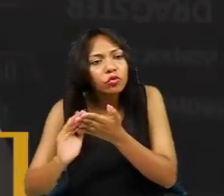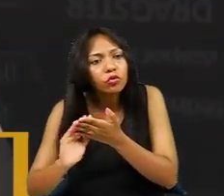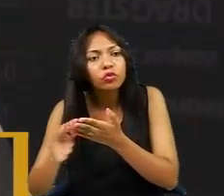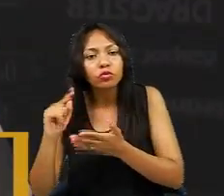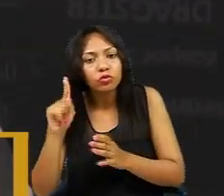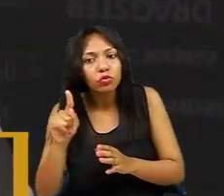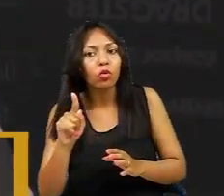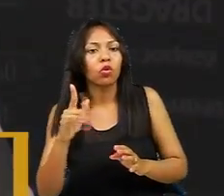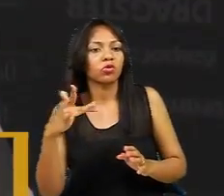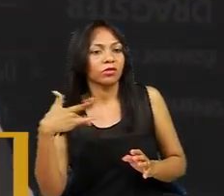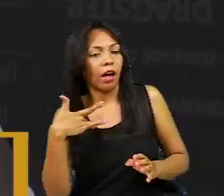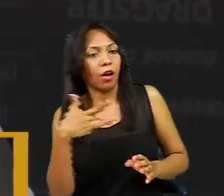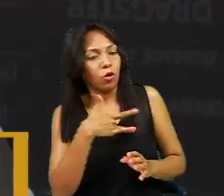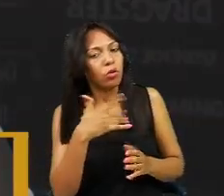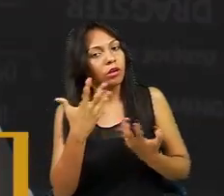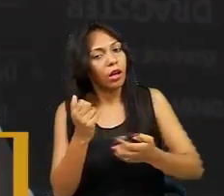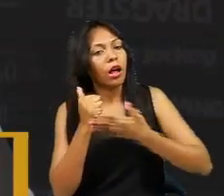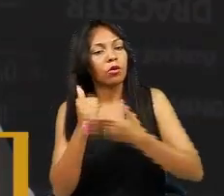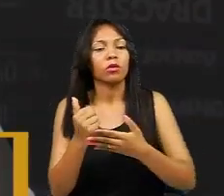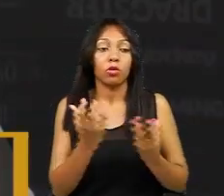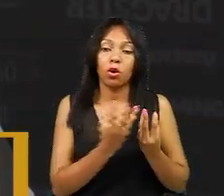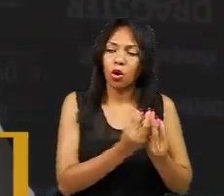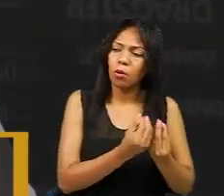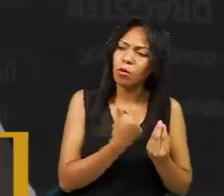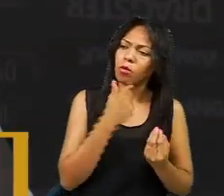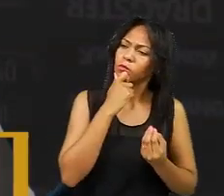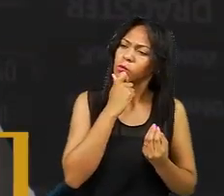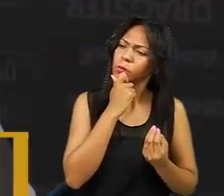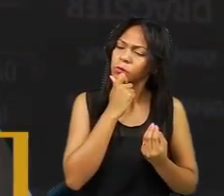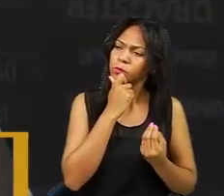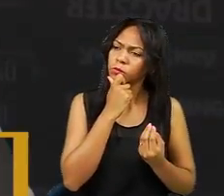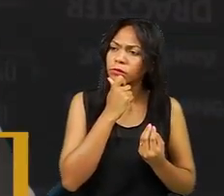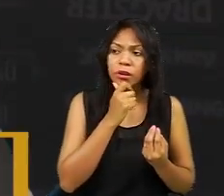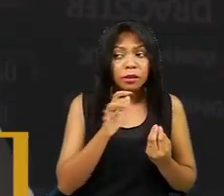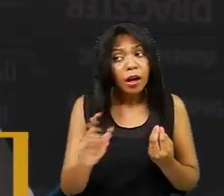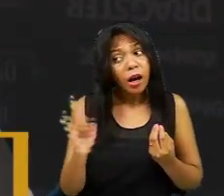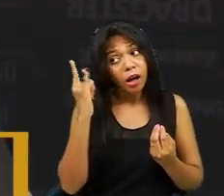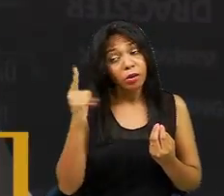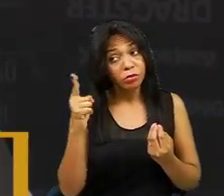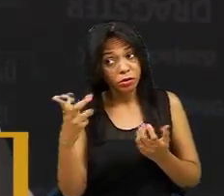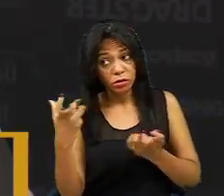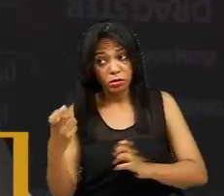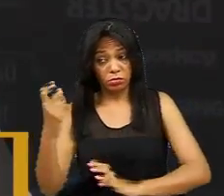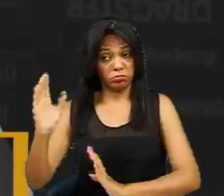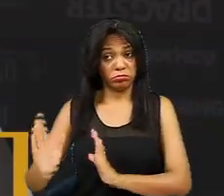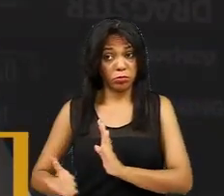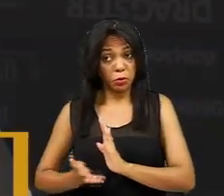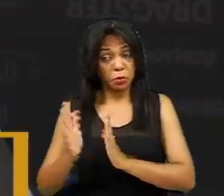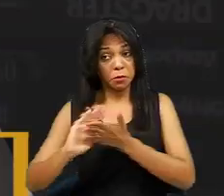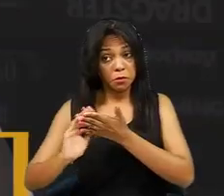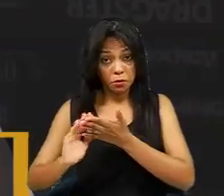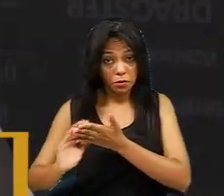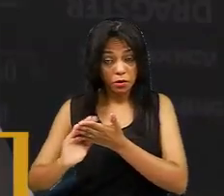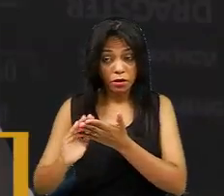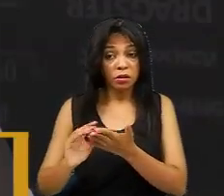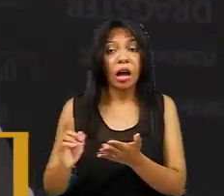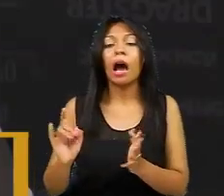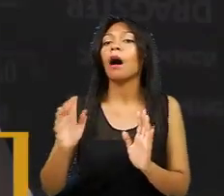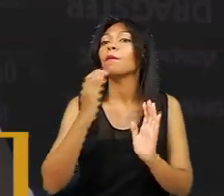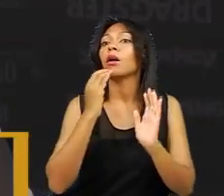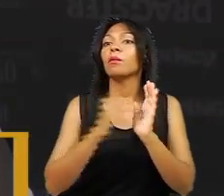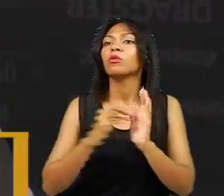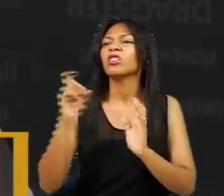prevención, y nosotros estamos seguros como organización sindical que para mejorar este aspecto en el cual nos identificamos no se necesita cambiar el sistema,